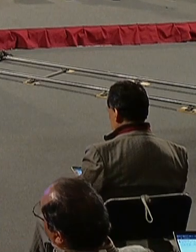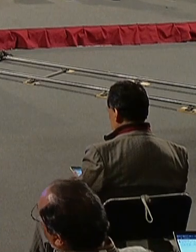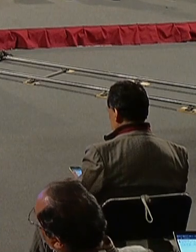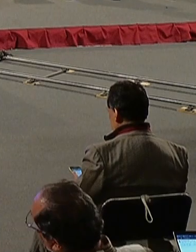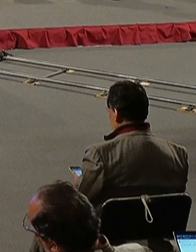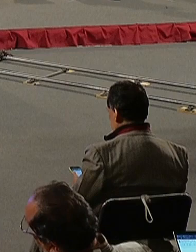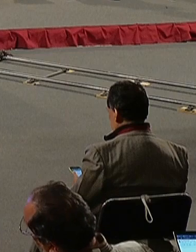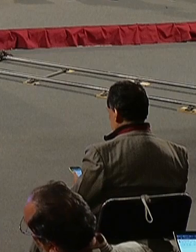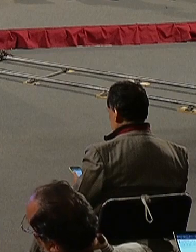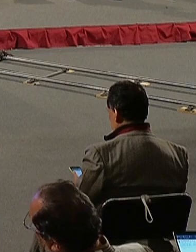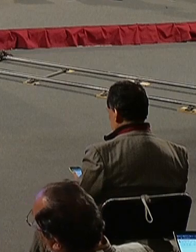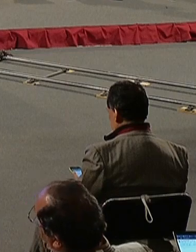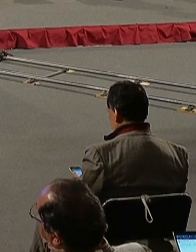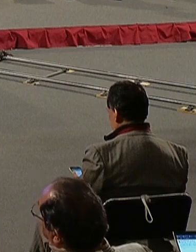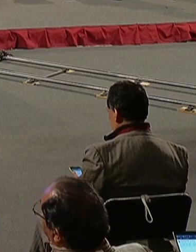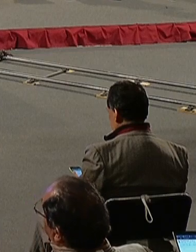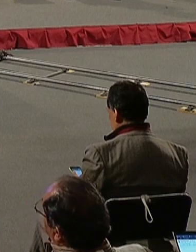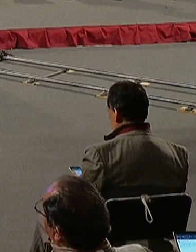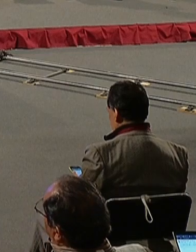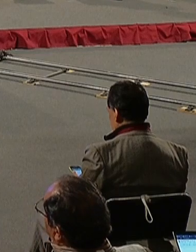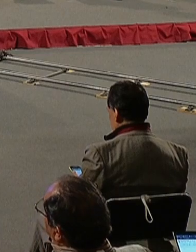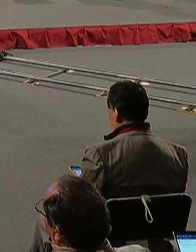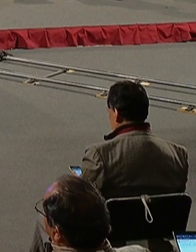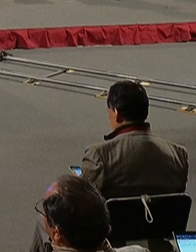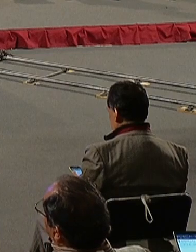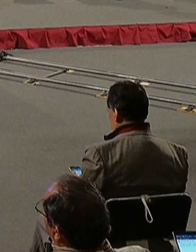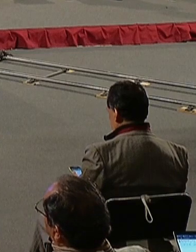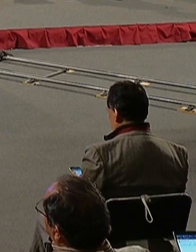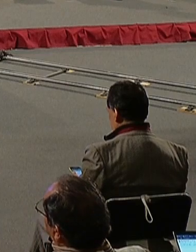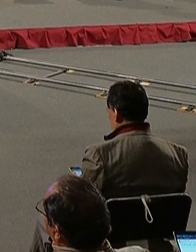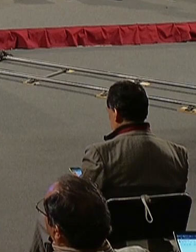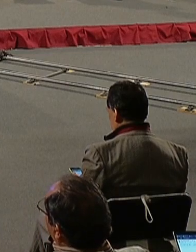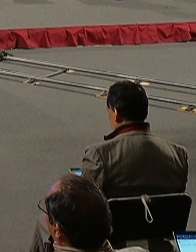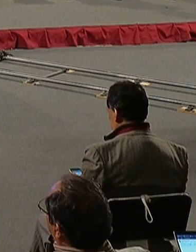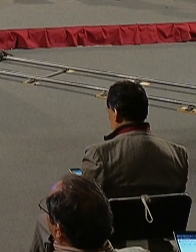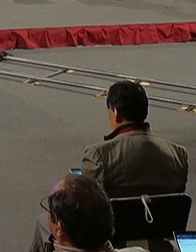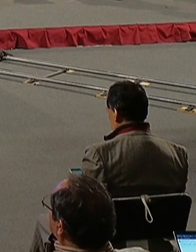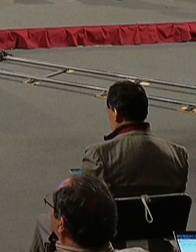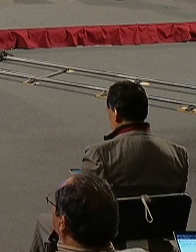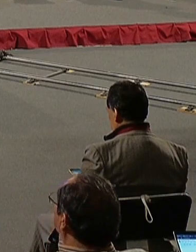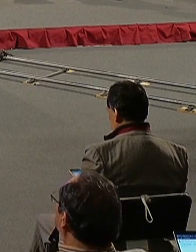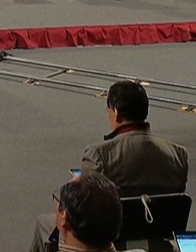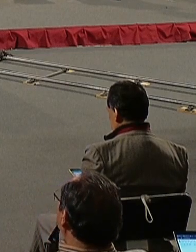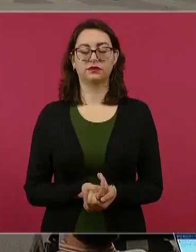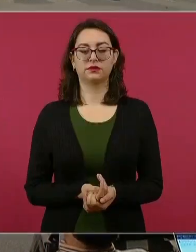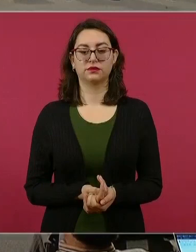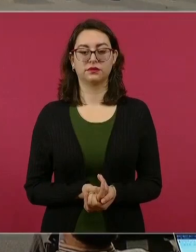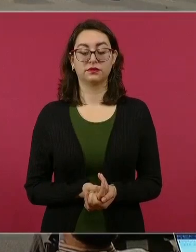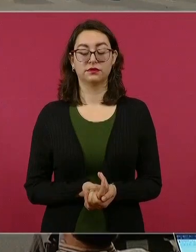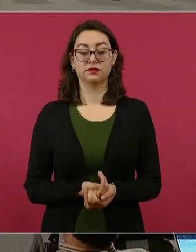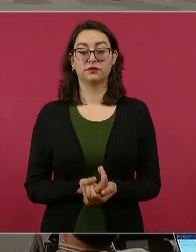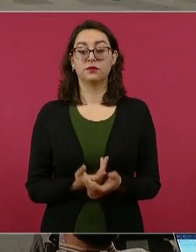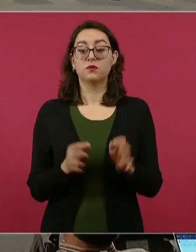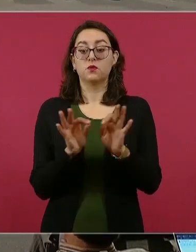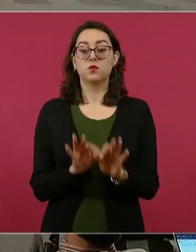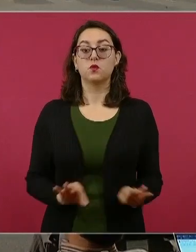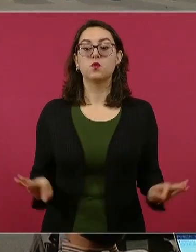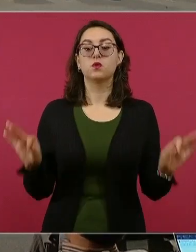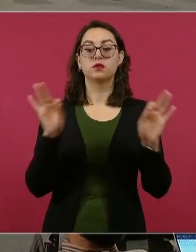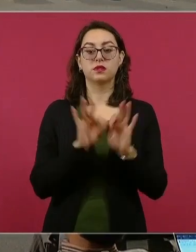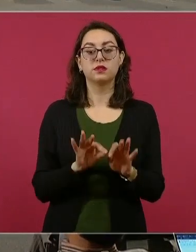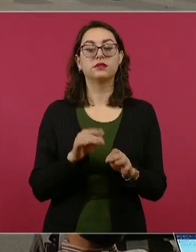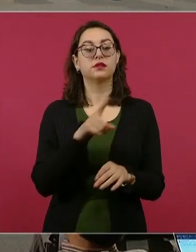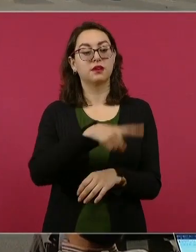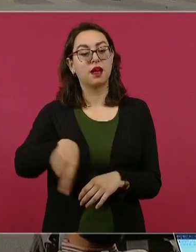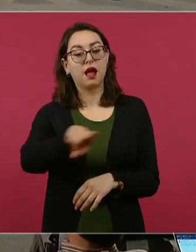del autocuidado y la autoestima de los estudiantes. El tema de la salud emocional es el que tenemos que atender y